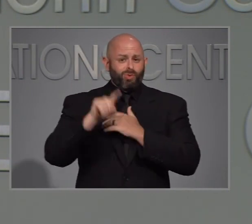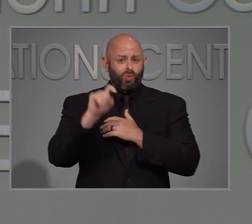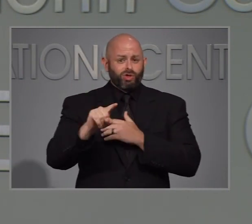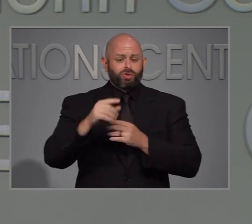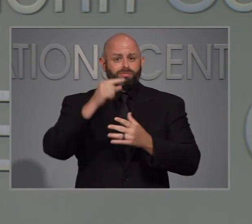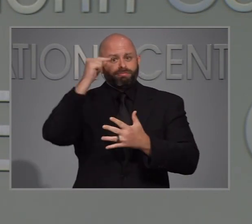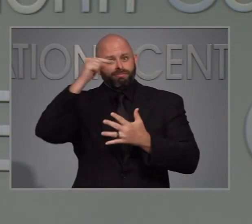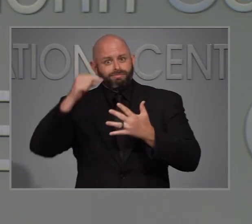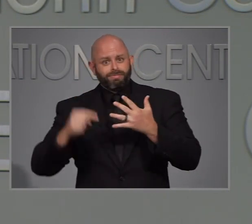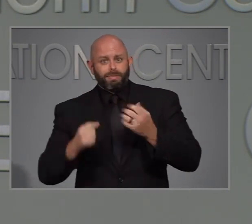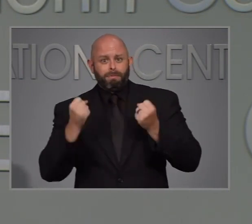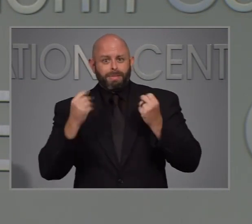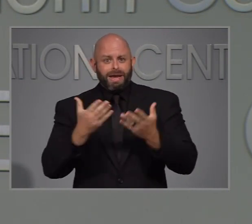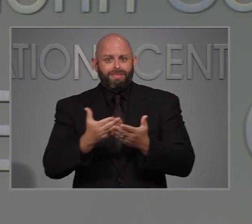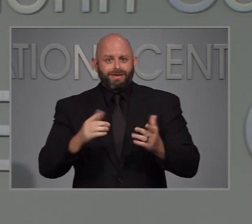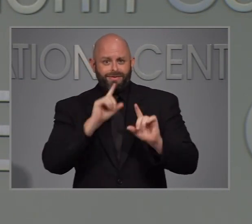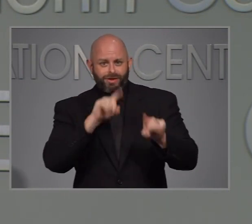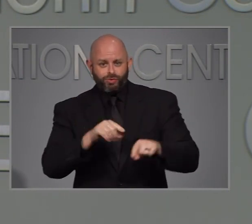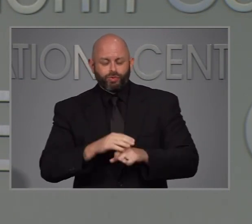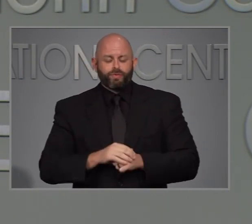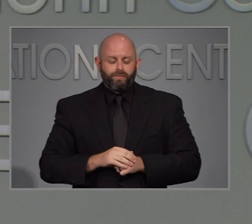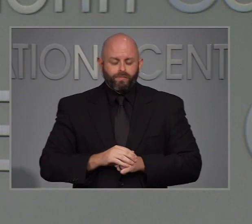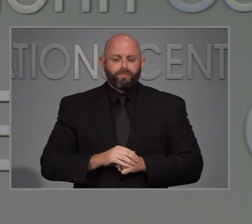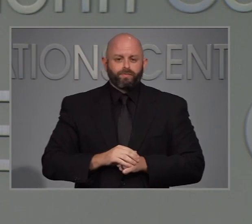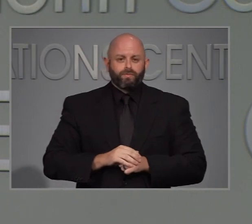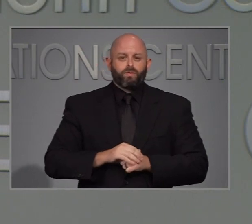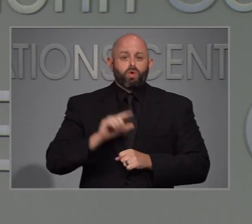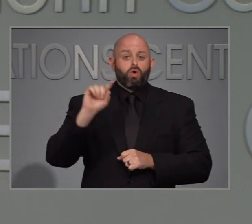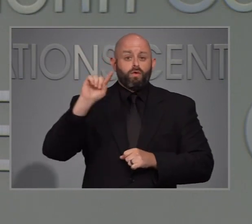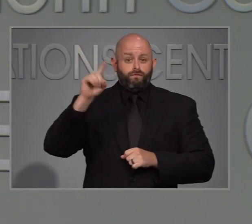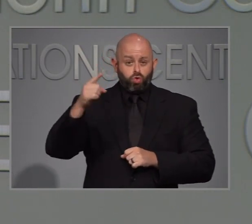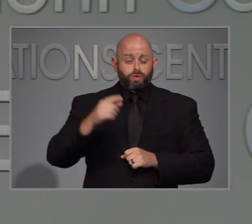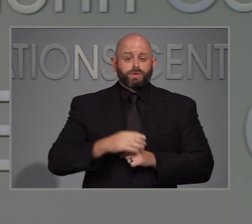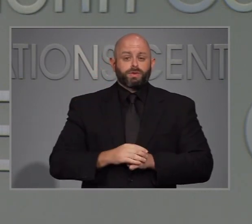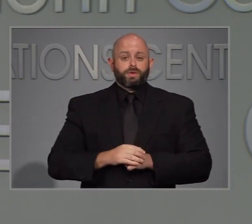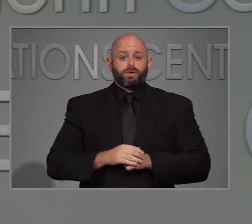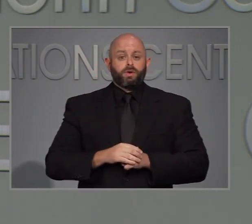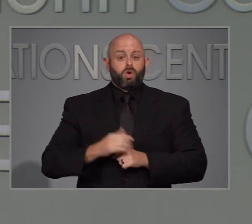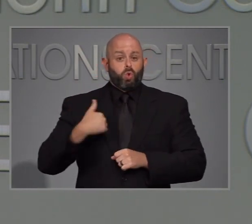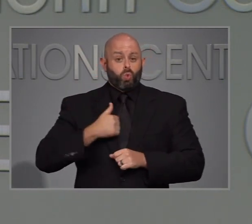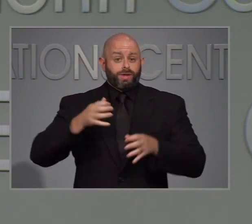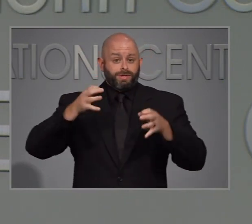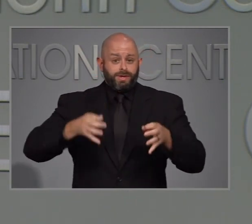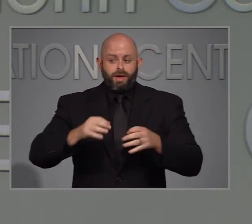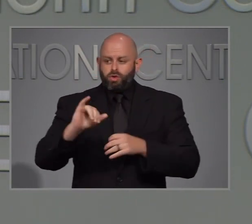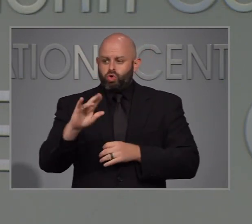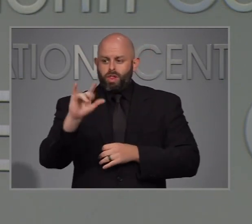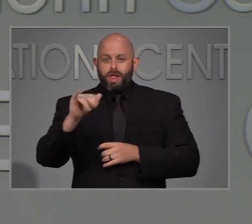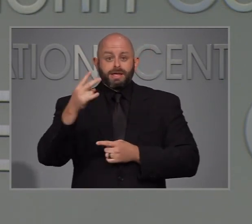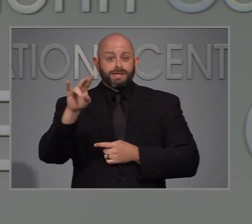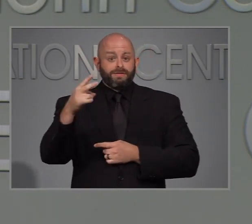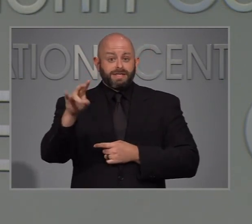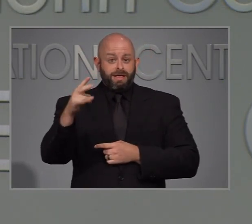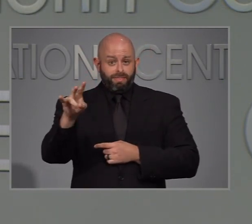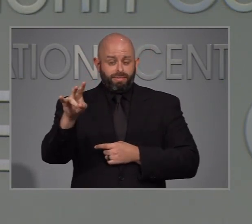tus preguntas de aclaración. Quisiera decir que el 17 de julio es cuando